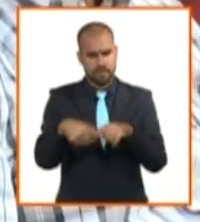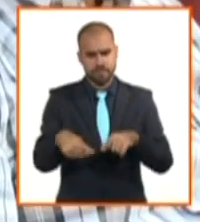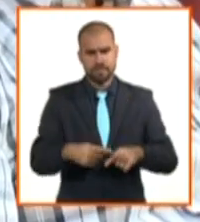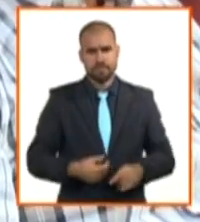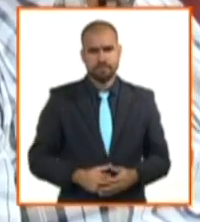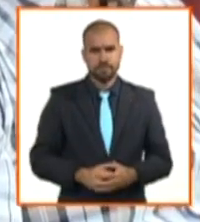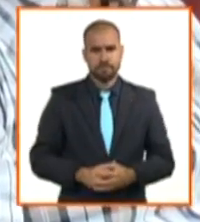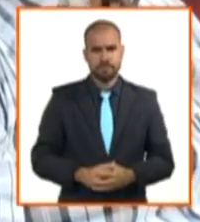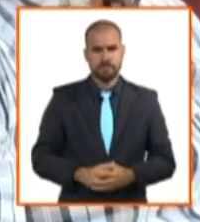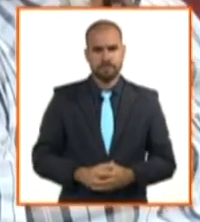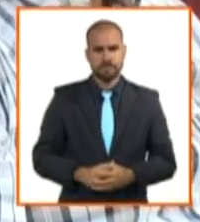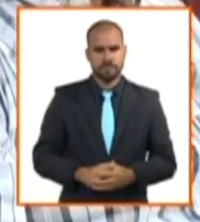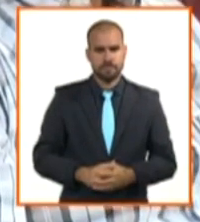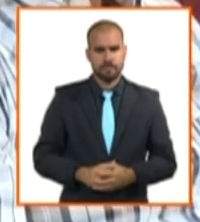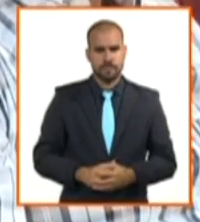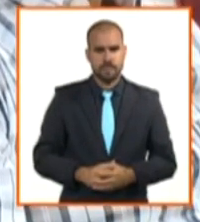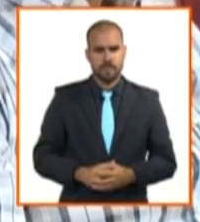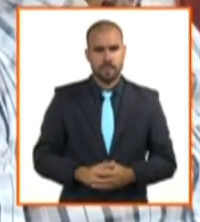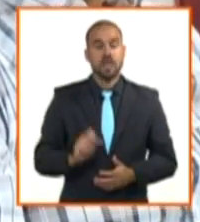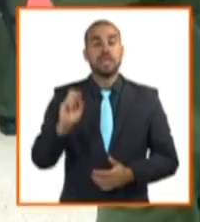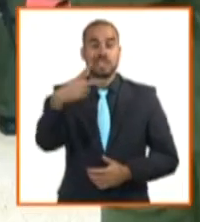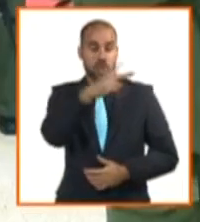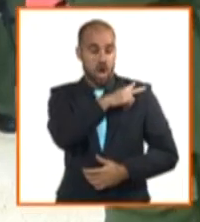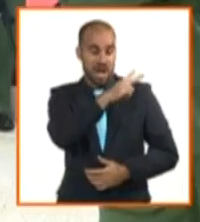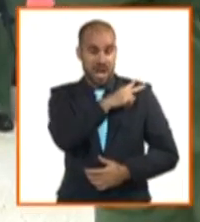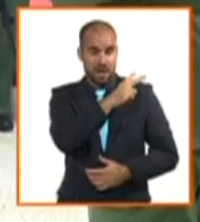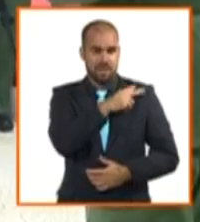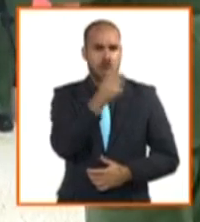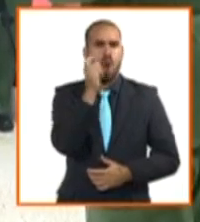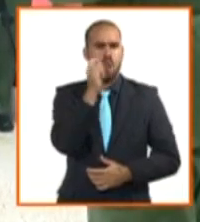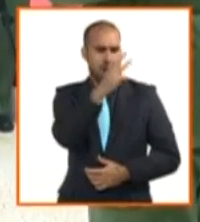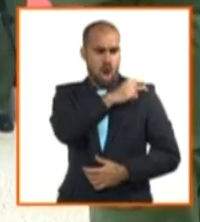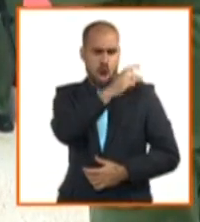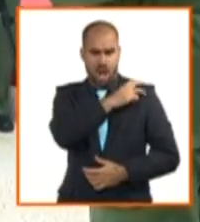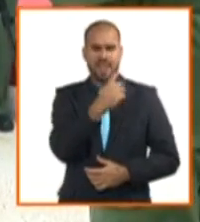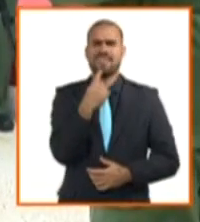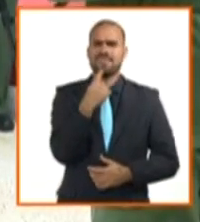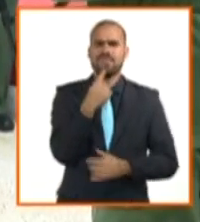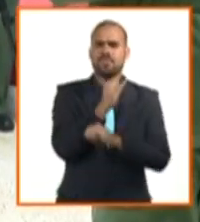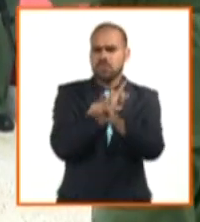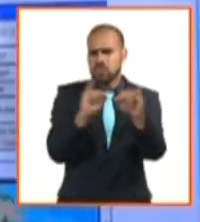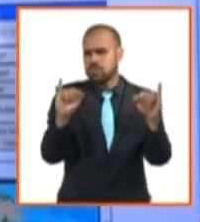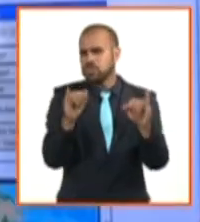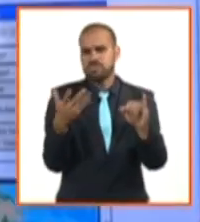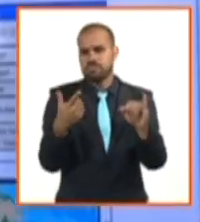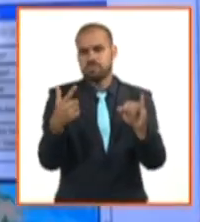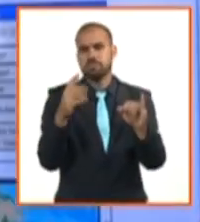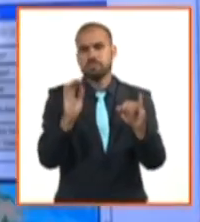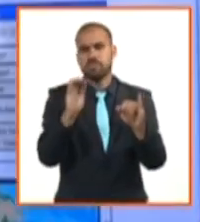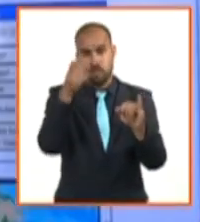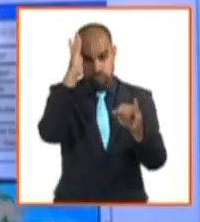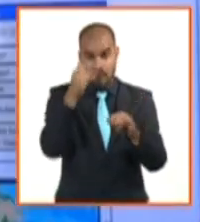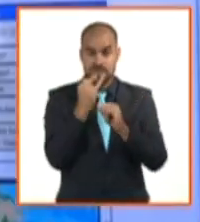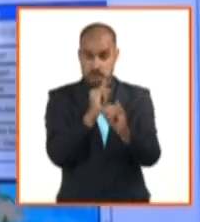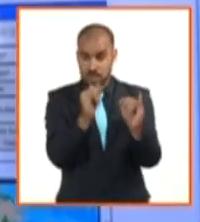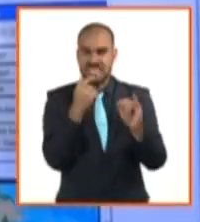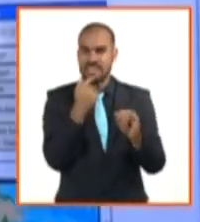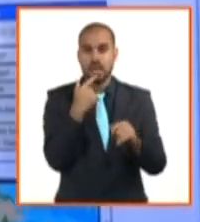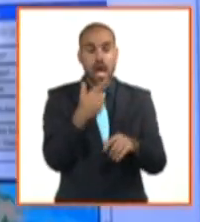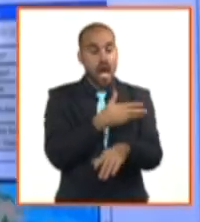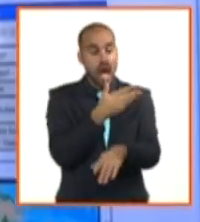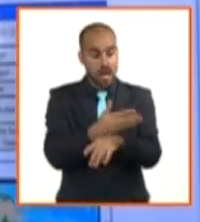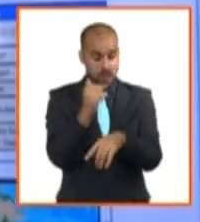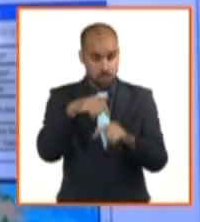jefe del estado mayor nacional de la defensa civil coronel luís ag el macareño informó a la máxima dirección del país que hasta la tarde de este viernes como consecuencia